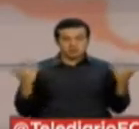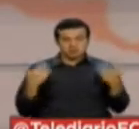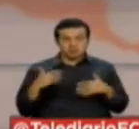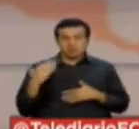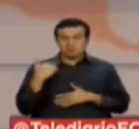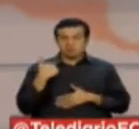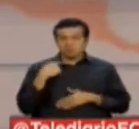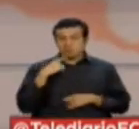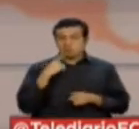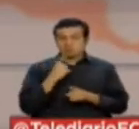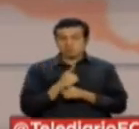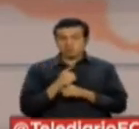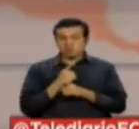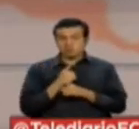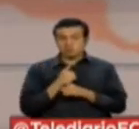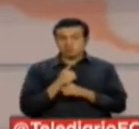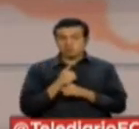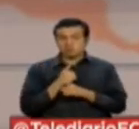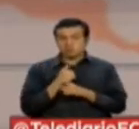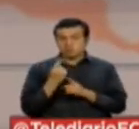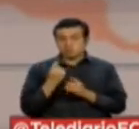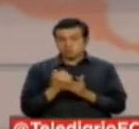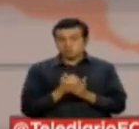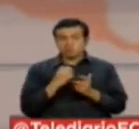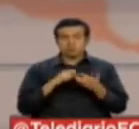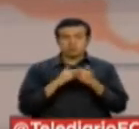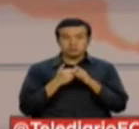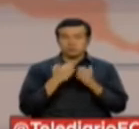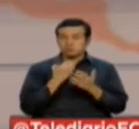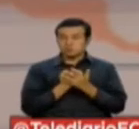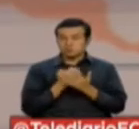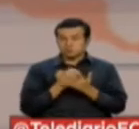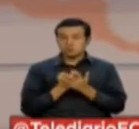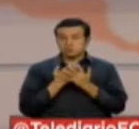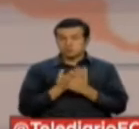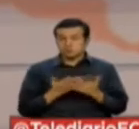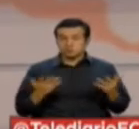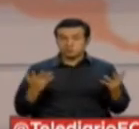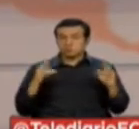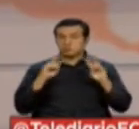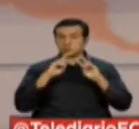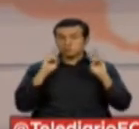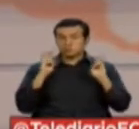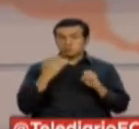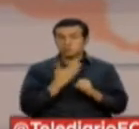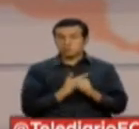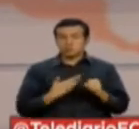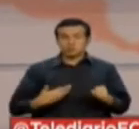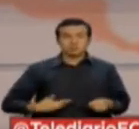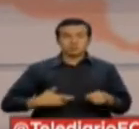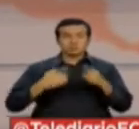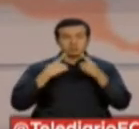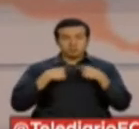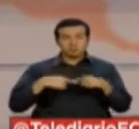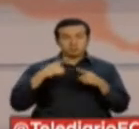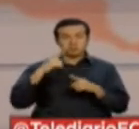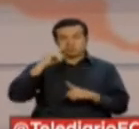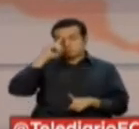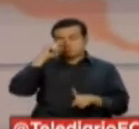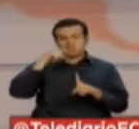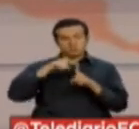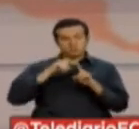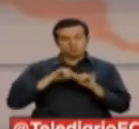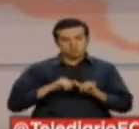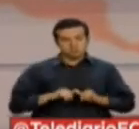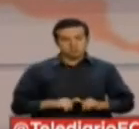encuentra también un espacio fiscal, pese a las dificultades que existen, en el marco de lo que el presidente ha dicho como una medida sustancial.